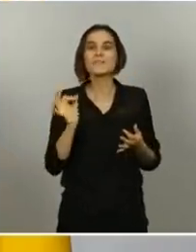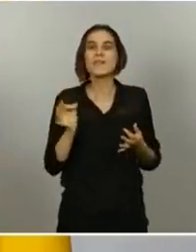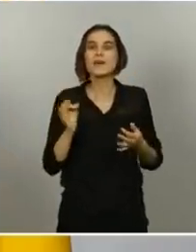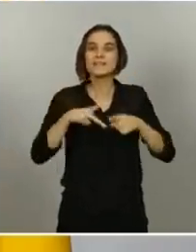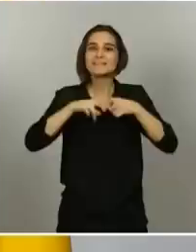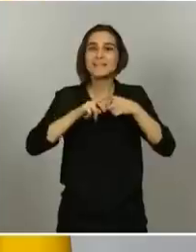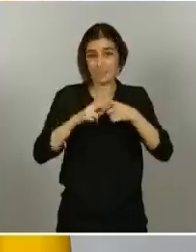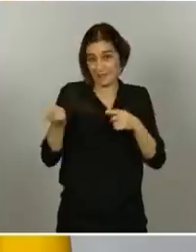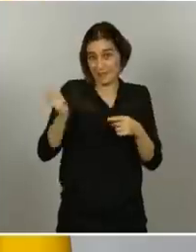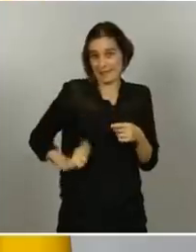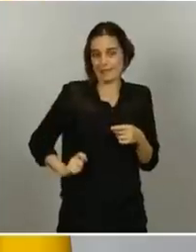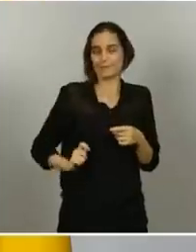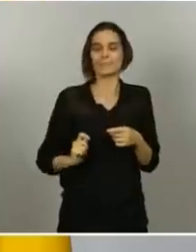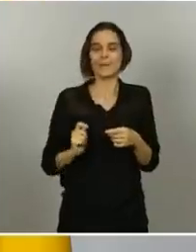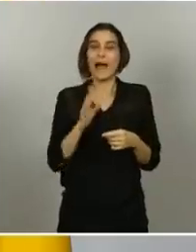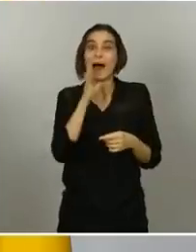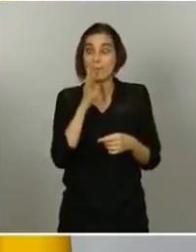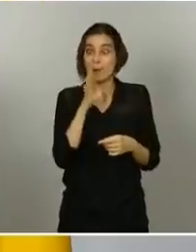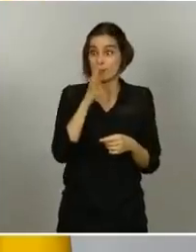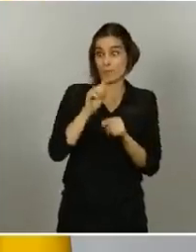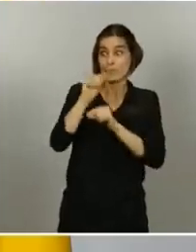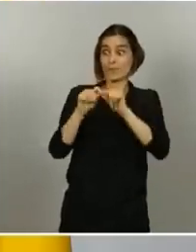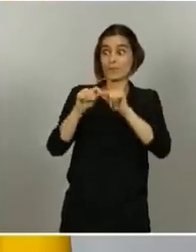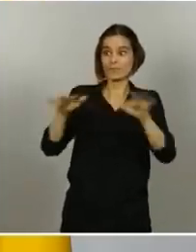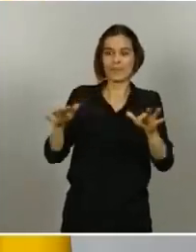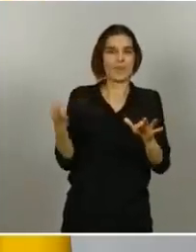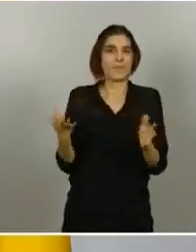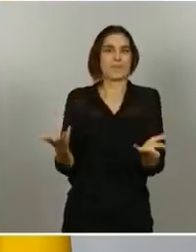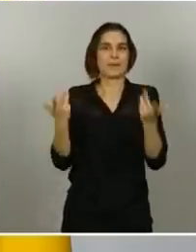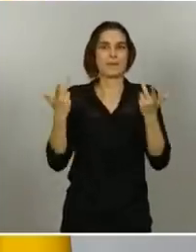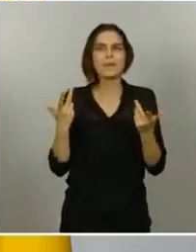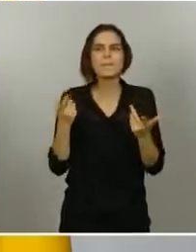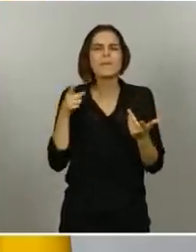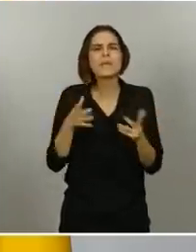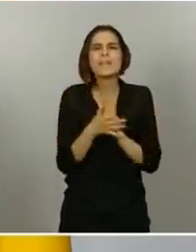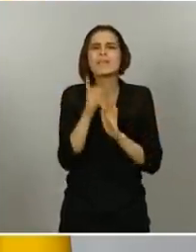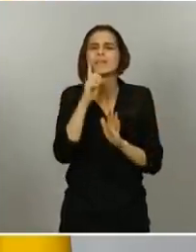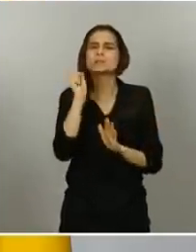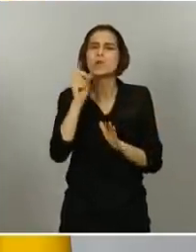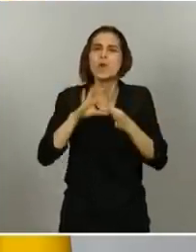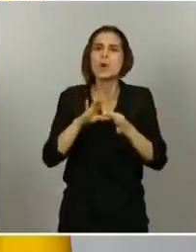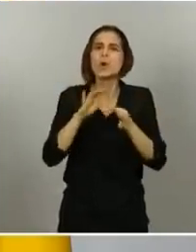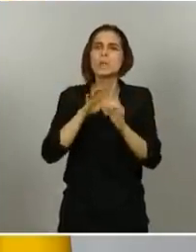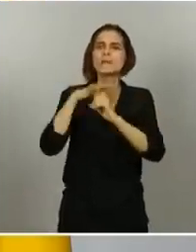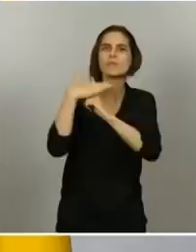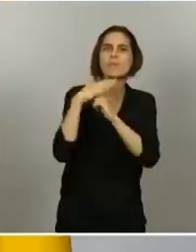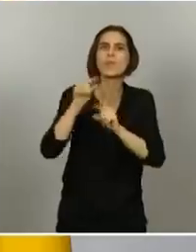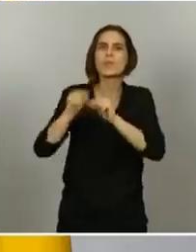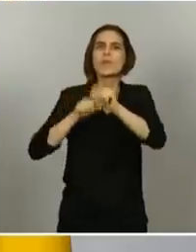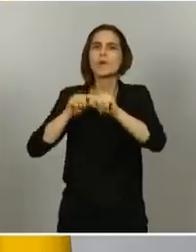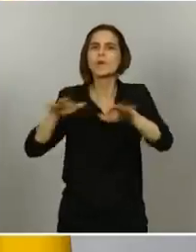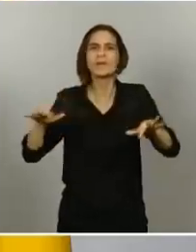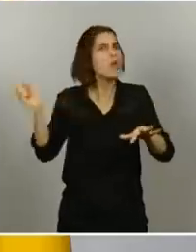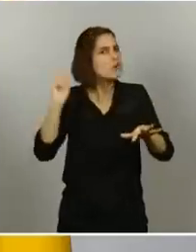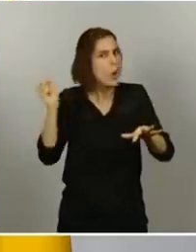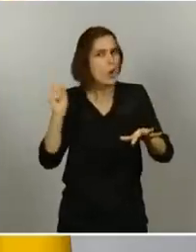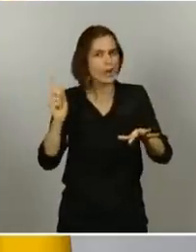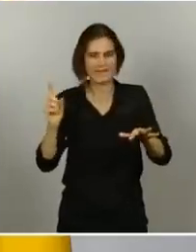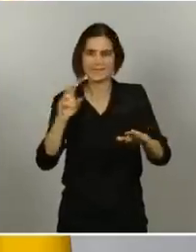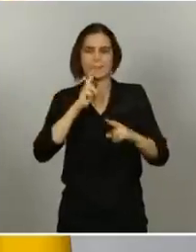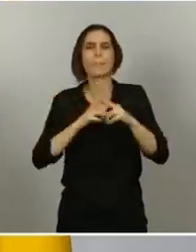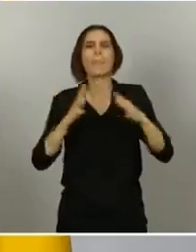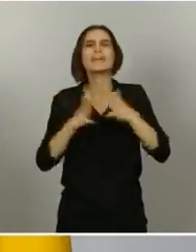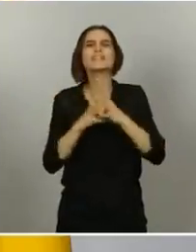é unha medida coyuntural, é unha medida estructural, porque a pobreza en España non é un problema coyuntural, sino un problema